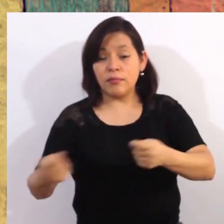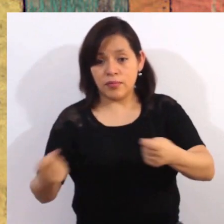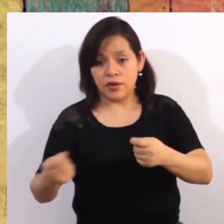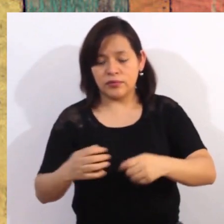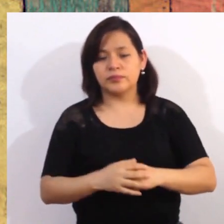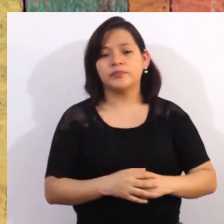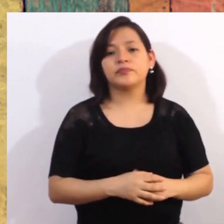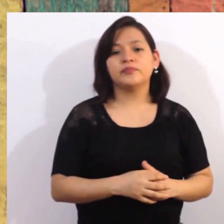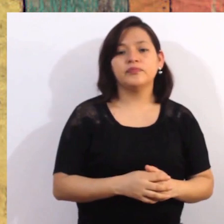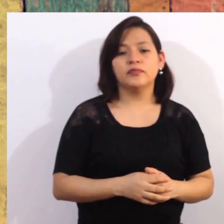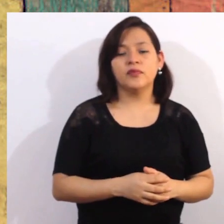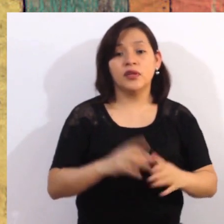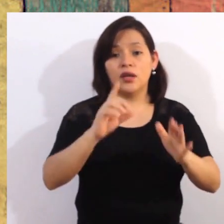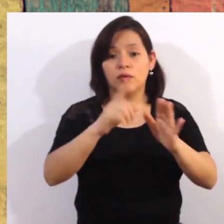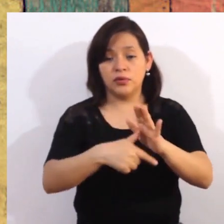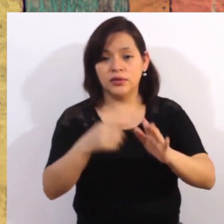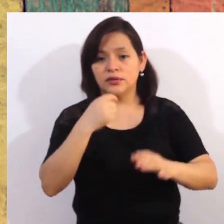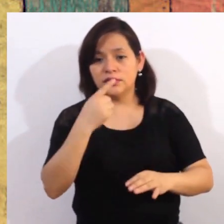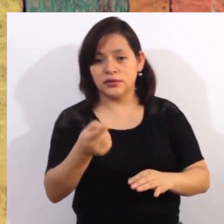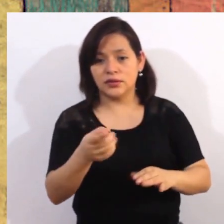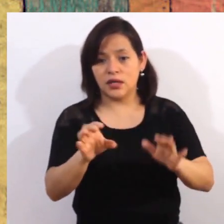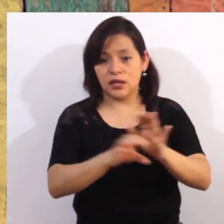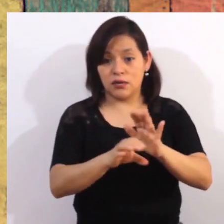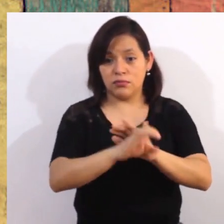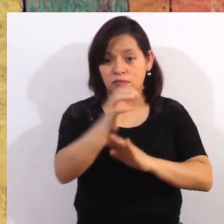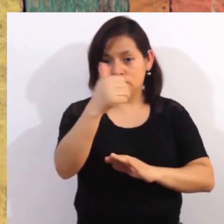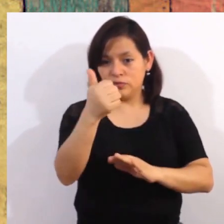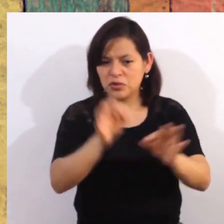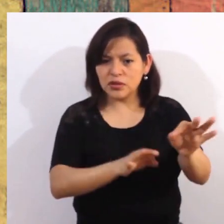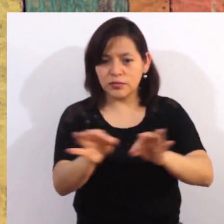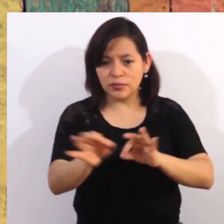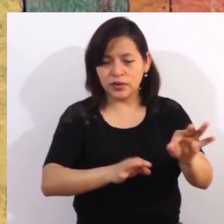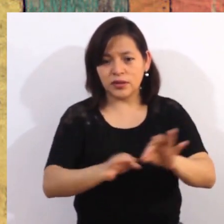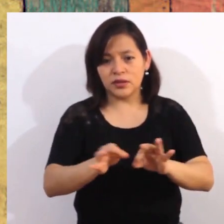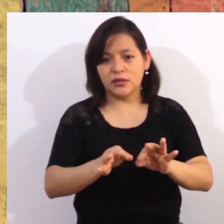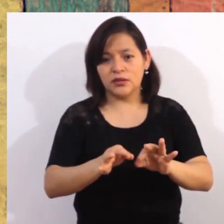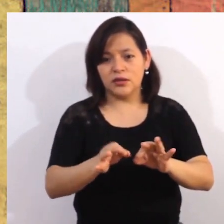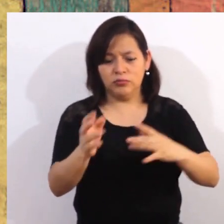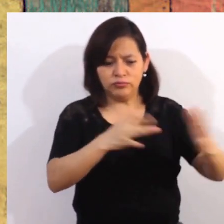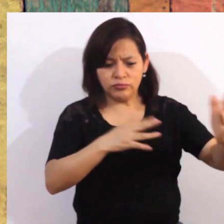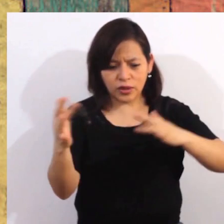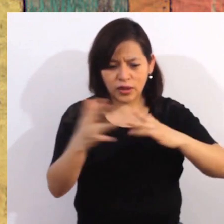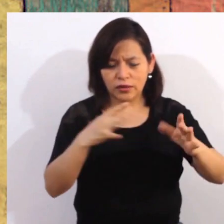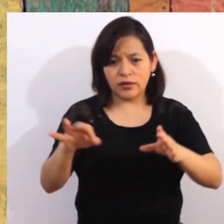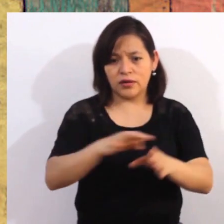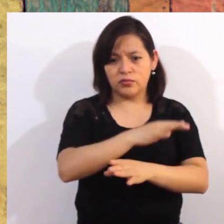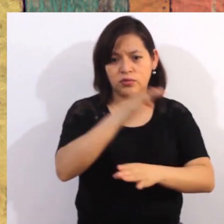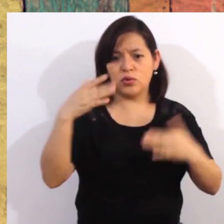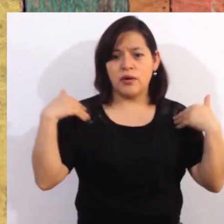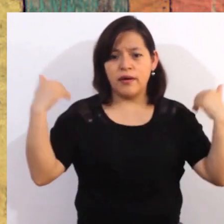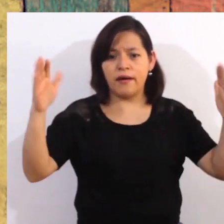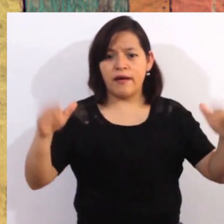Grecia, nos dice el capítulo 10, para luchar y contender aún con